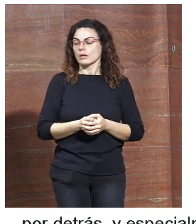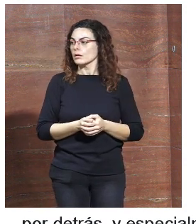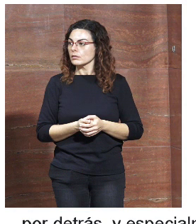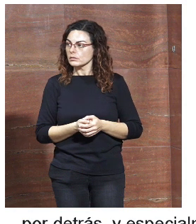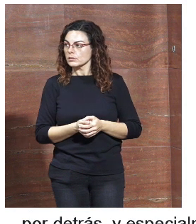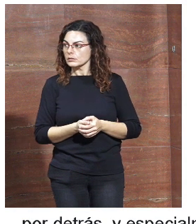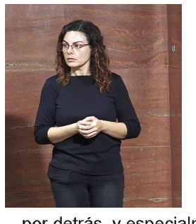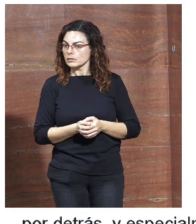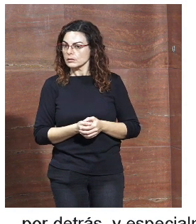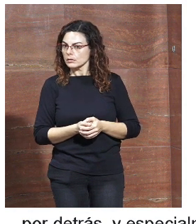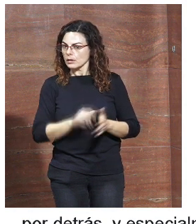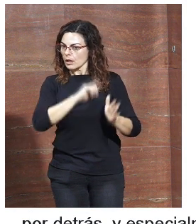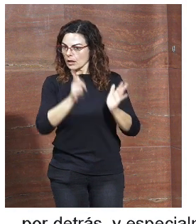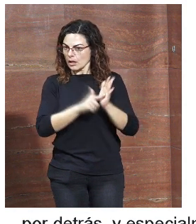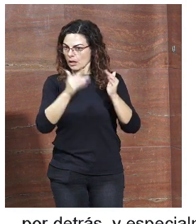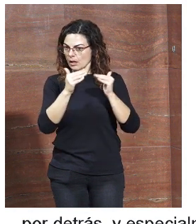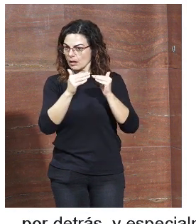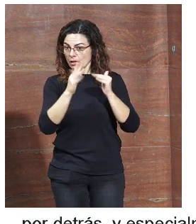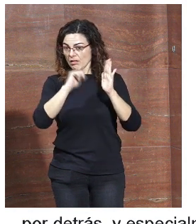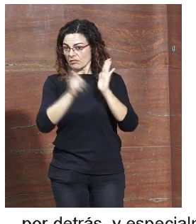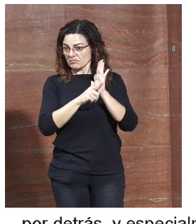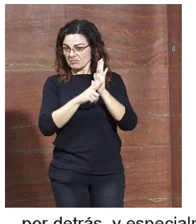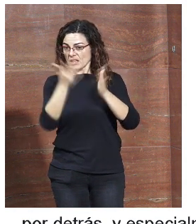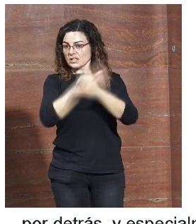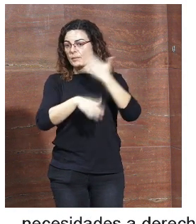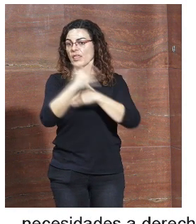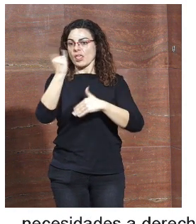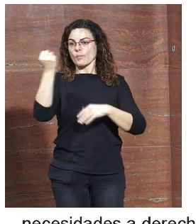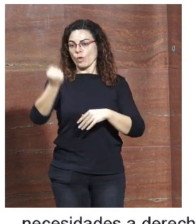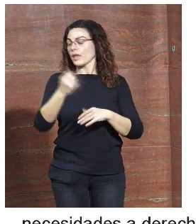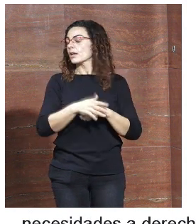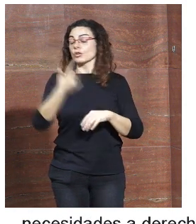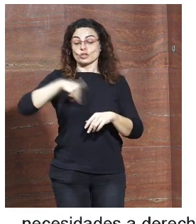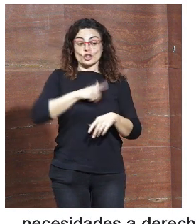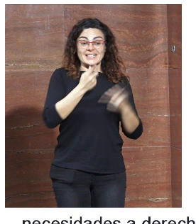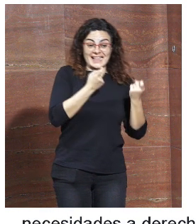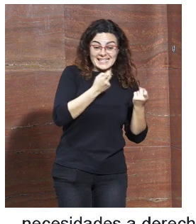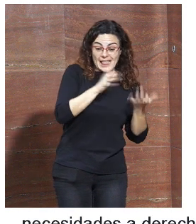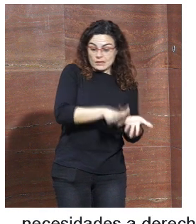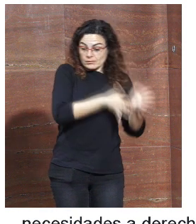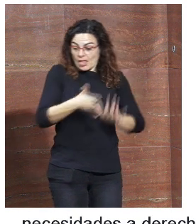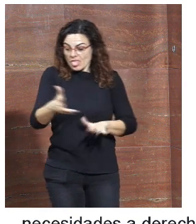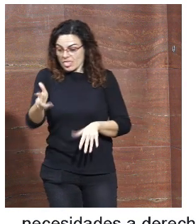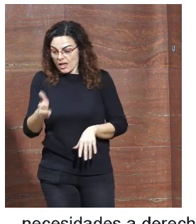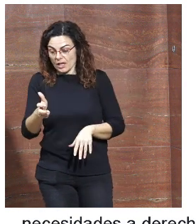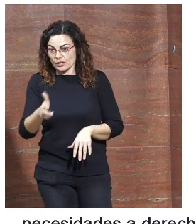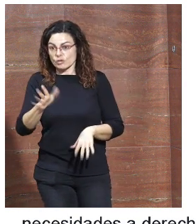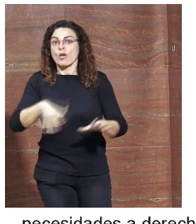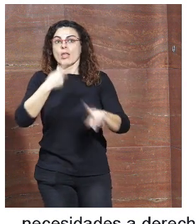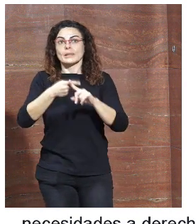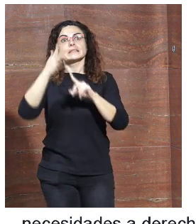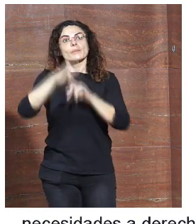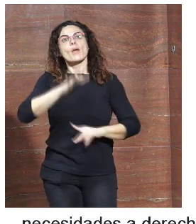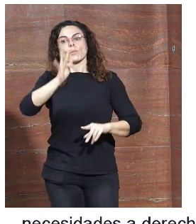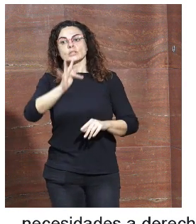porque gracias a ellos podemos convertir nuestras necesidades en derechos, que que además exigirá medidas de acción positiva, porque